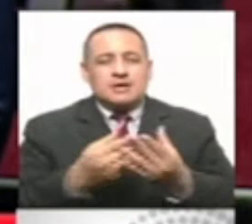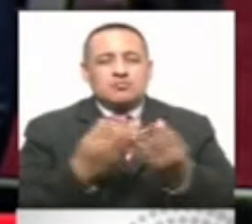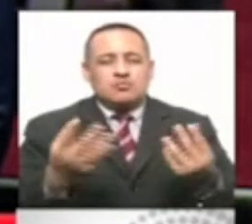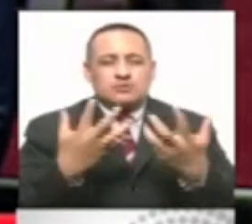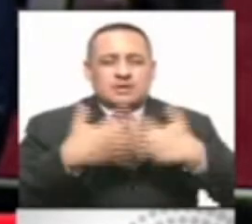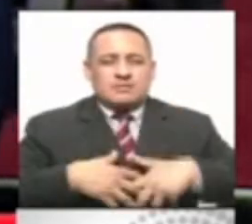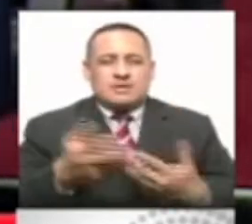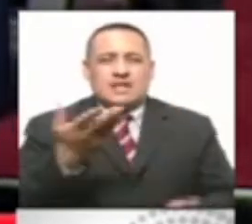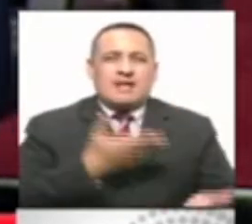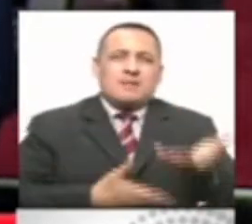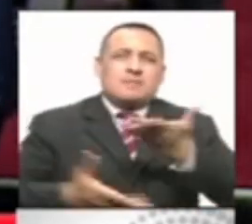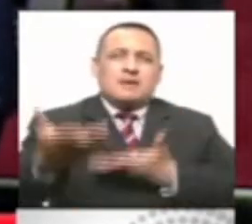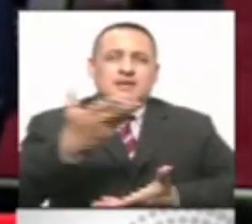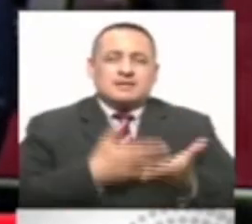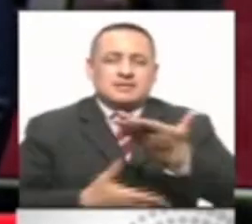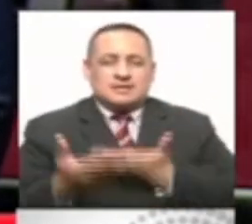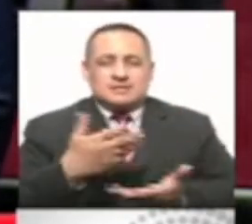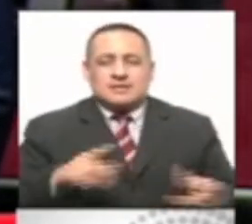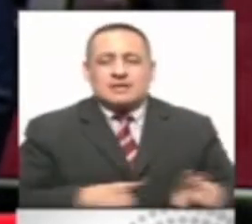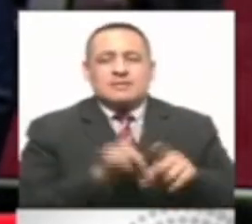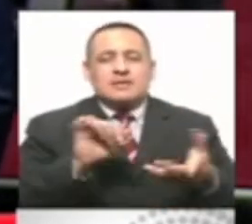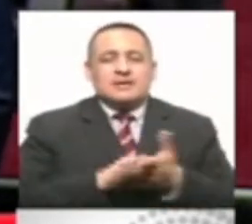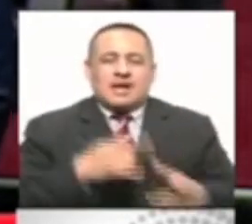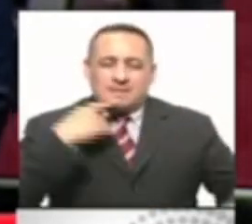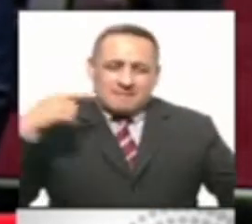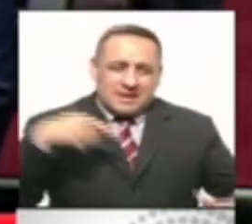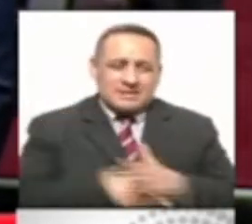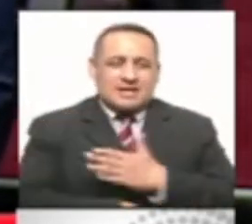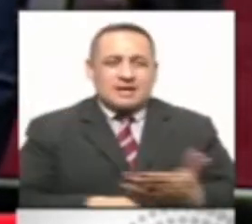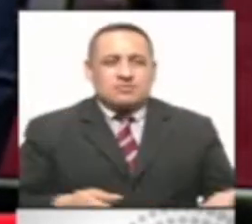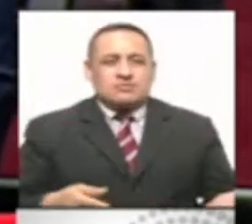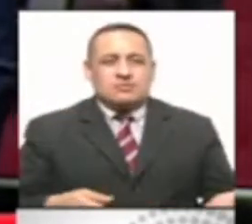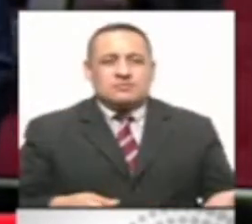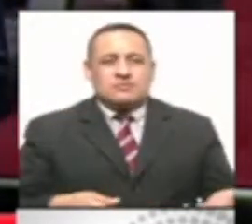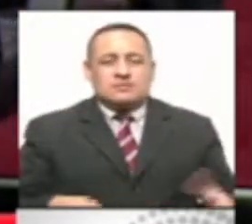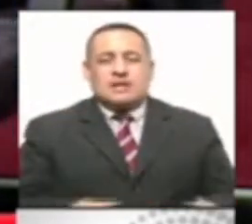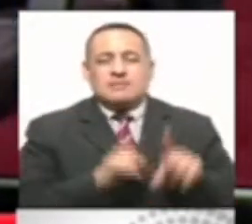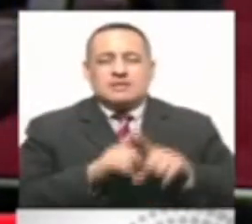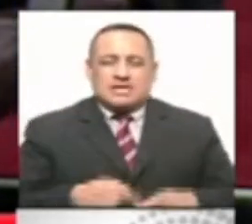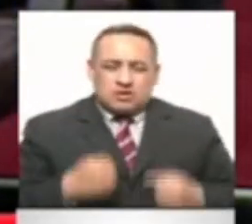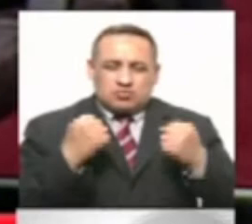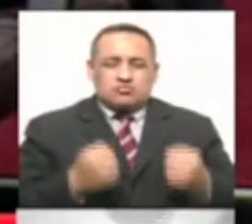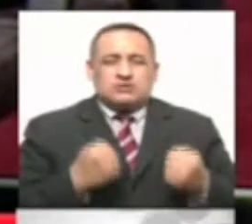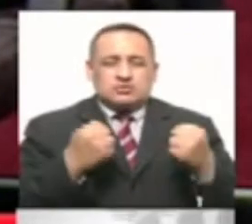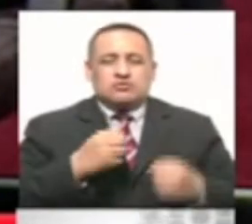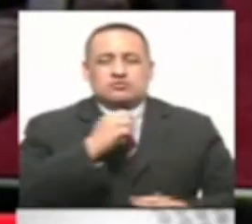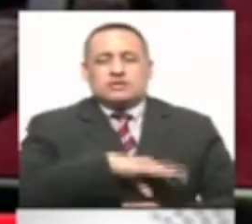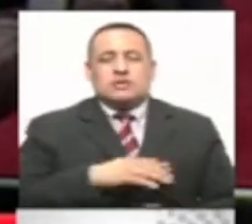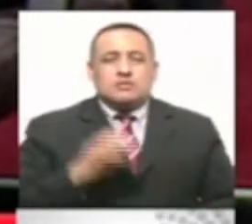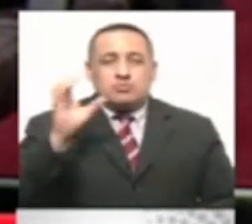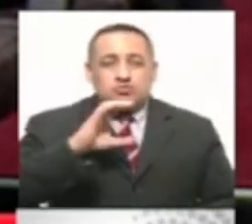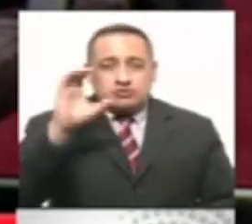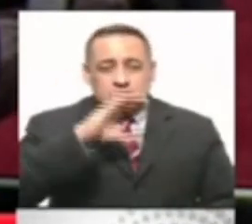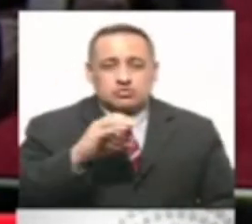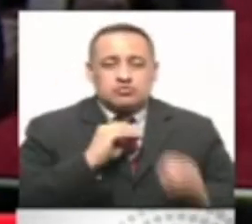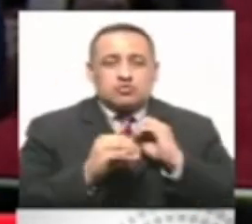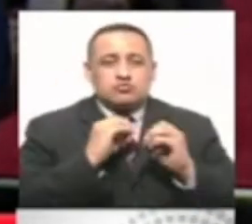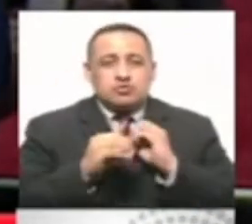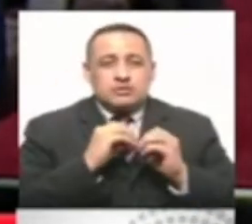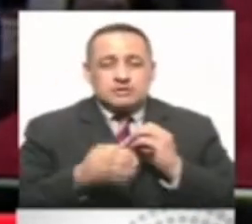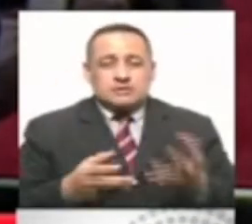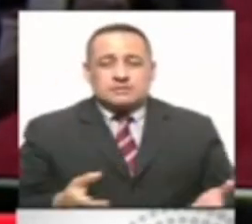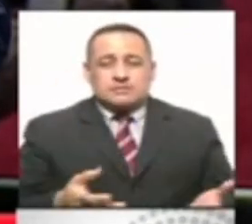empresas agroexportadoras, aquellos que han sido asesinados en esas luchas sociales, buscando las